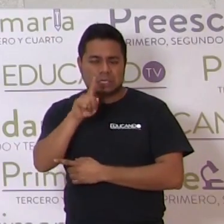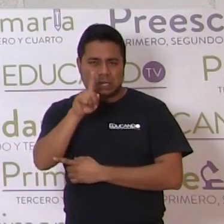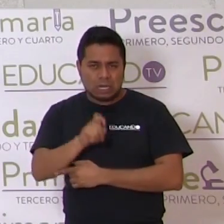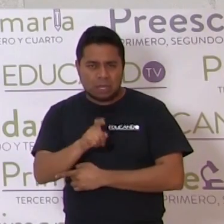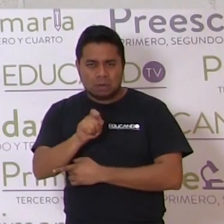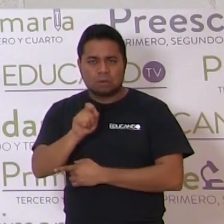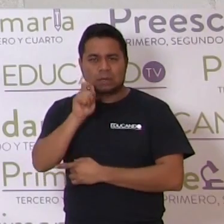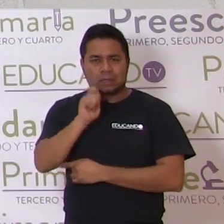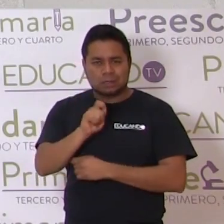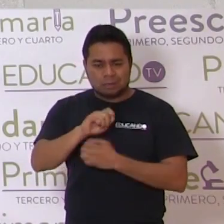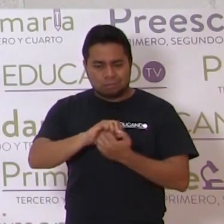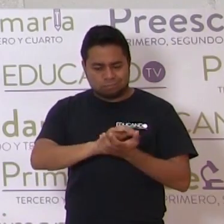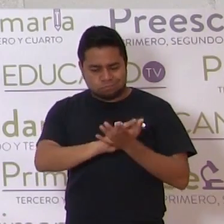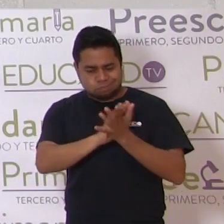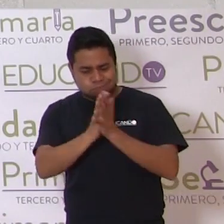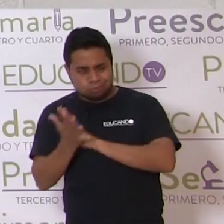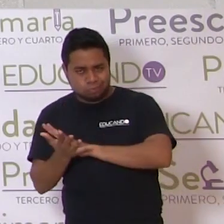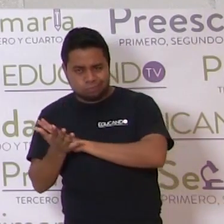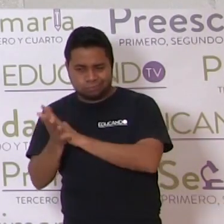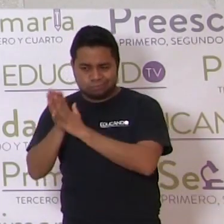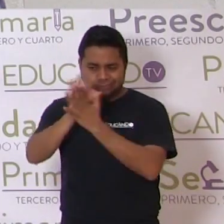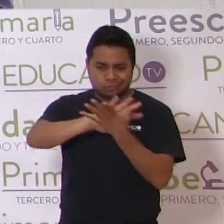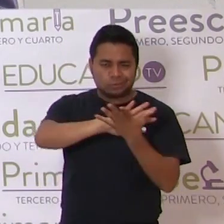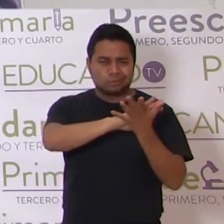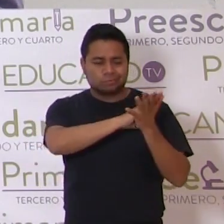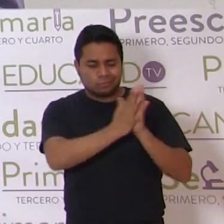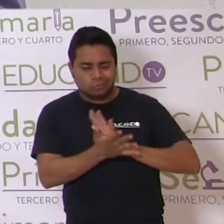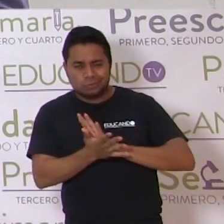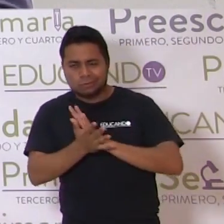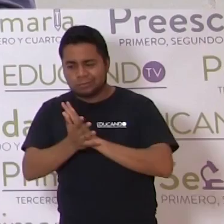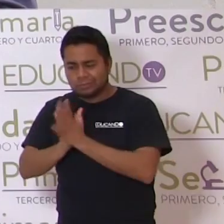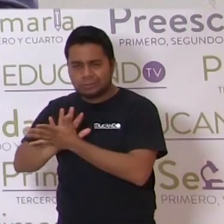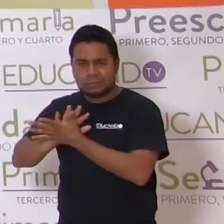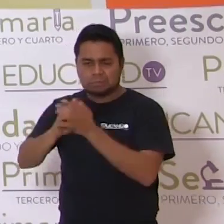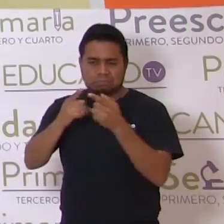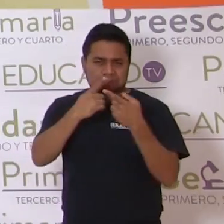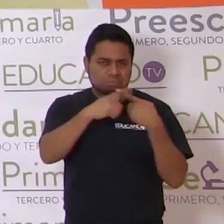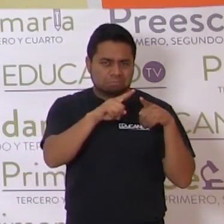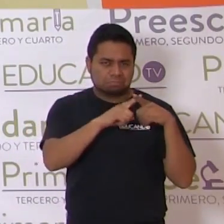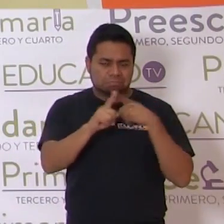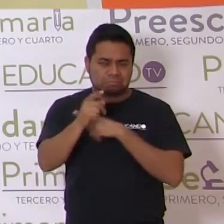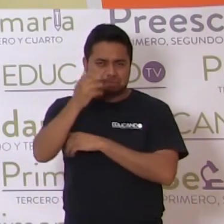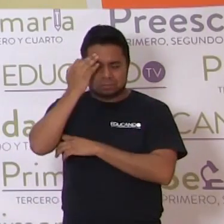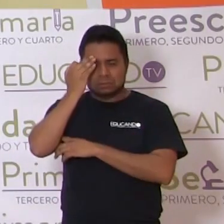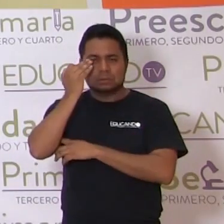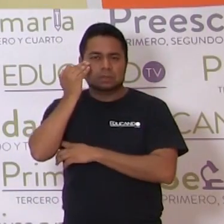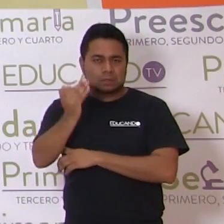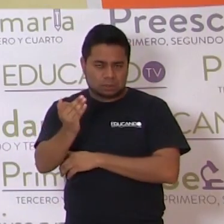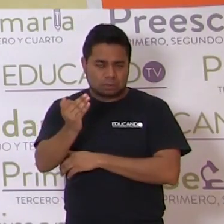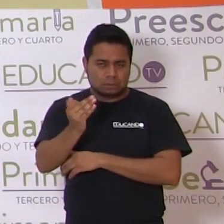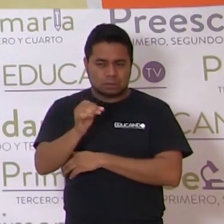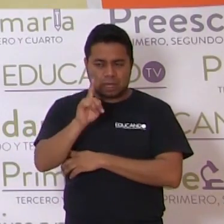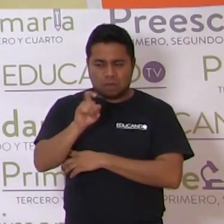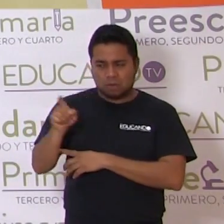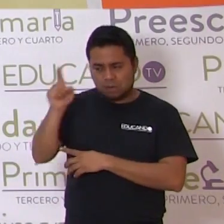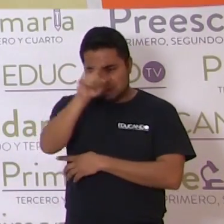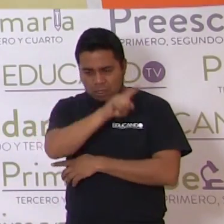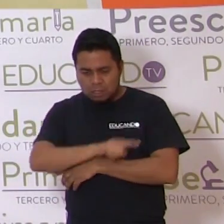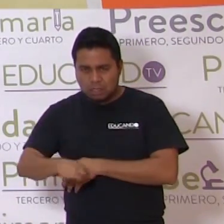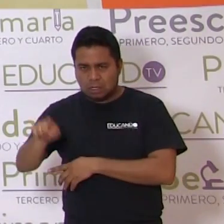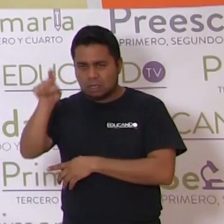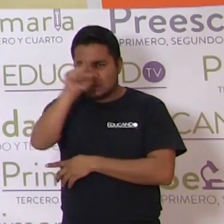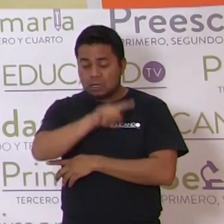vaya transformando su estado físico en diferentes momentos. El ciclo del agua es